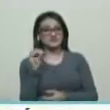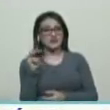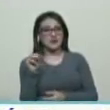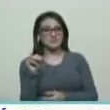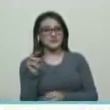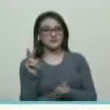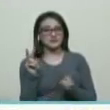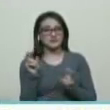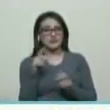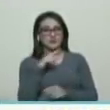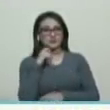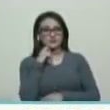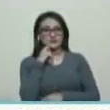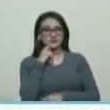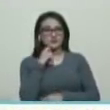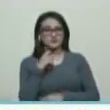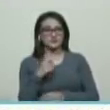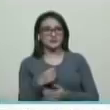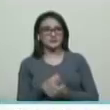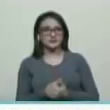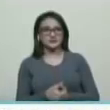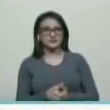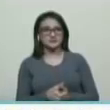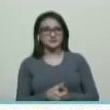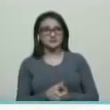señor Yuri